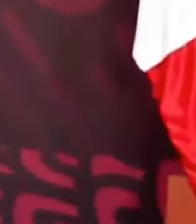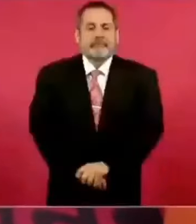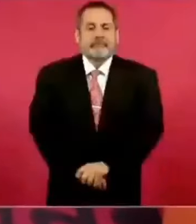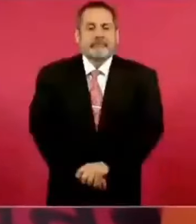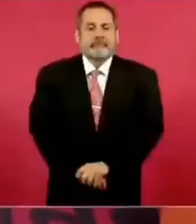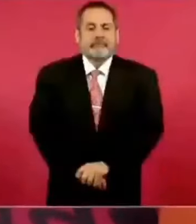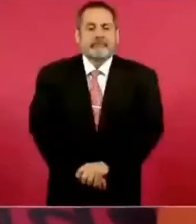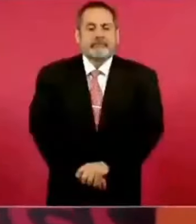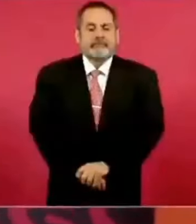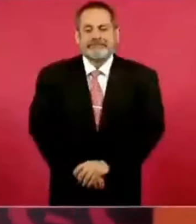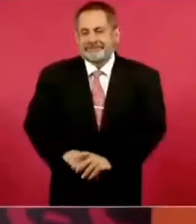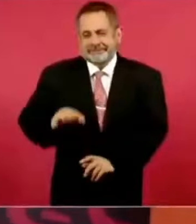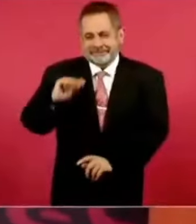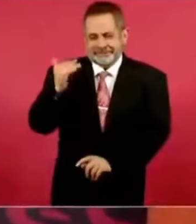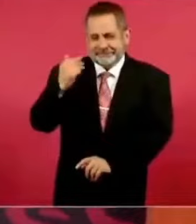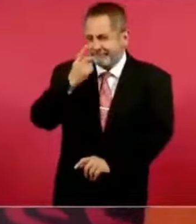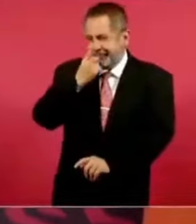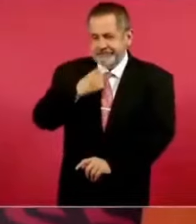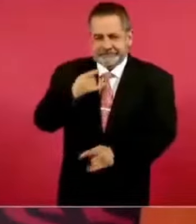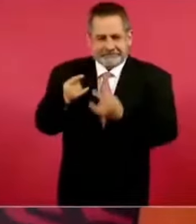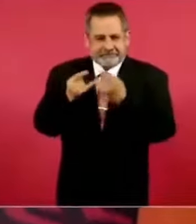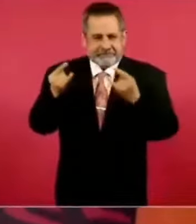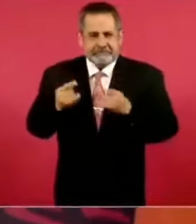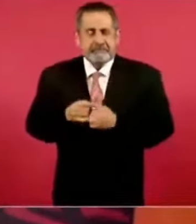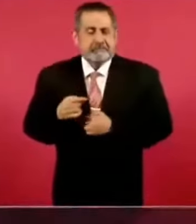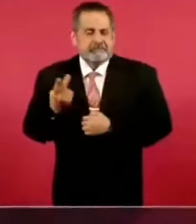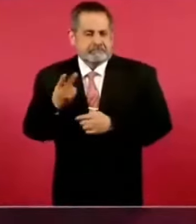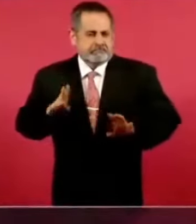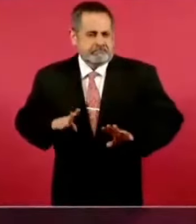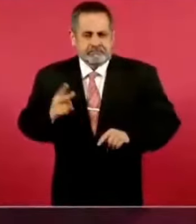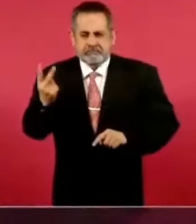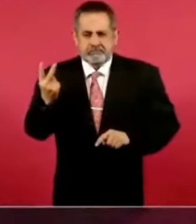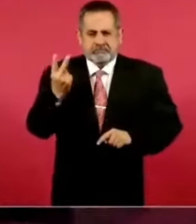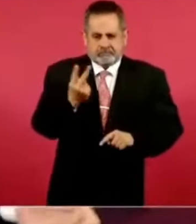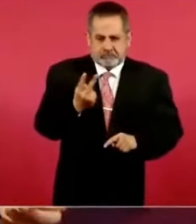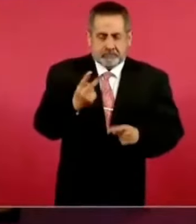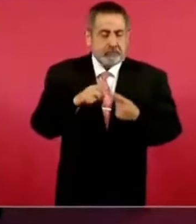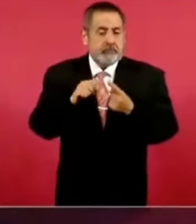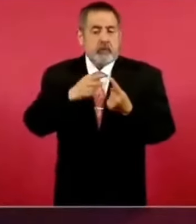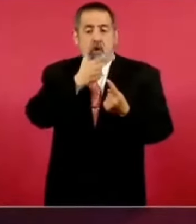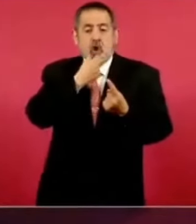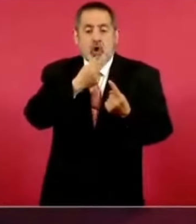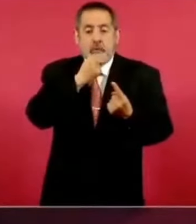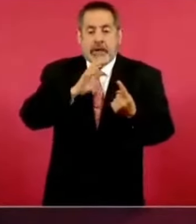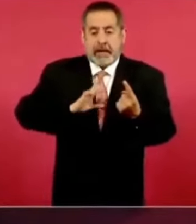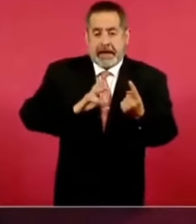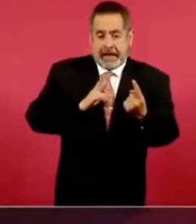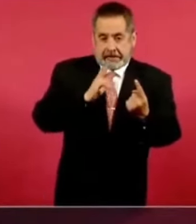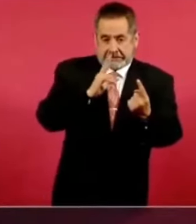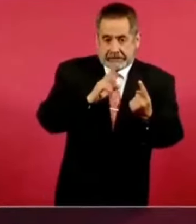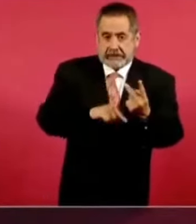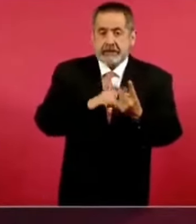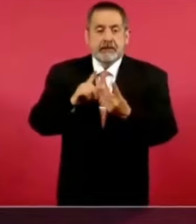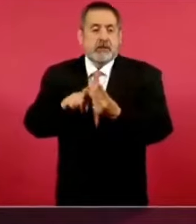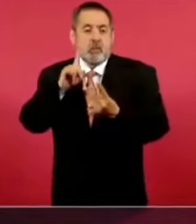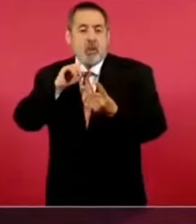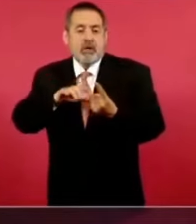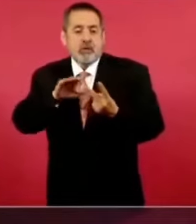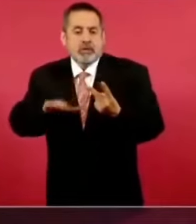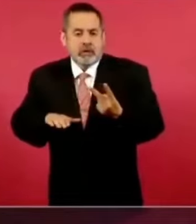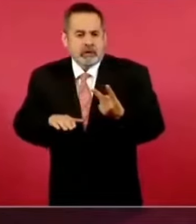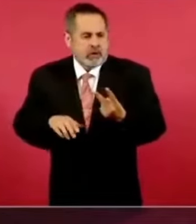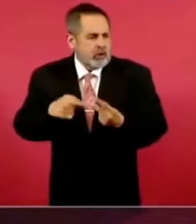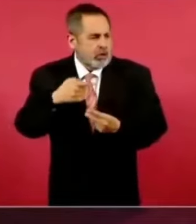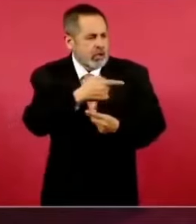él con cáncer, ya a punto de morirse, la esposa va y le dice: ¿cómo está lo de